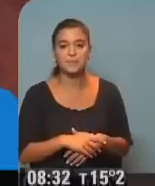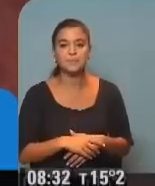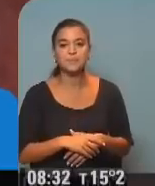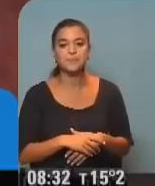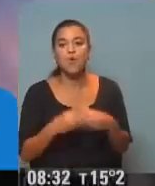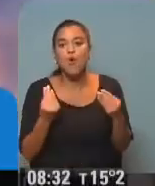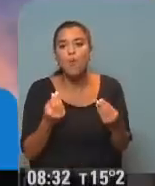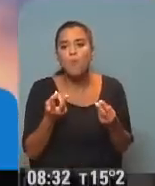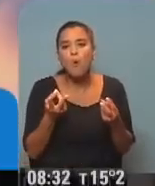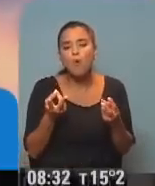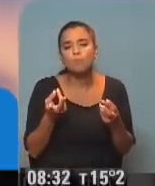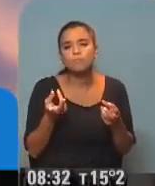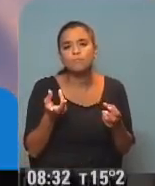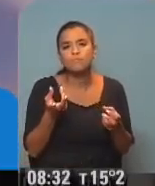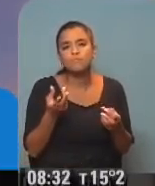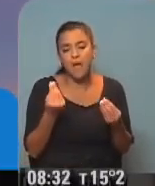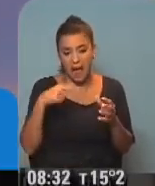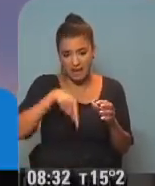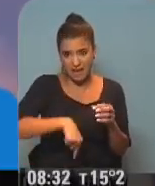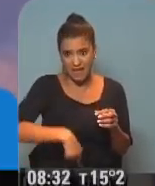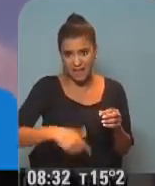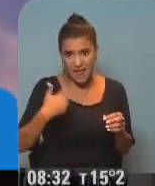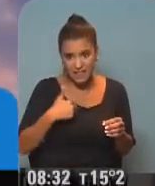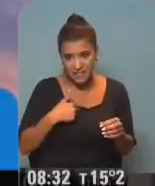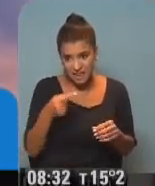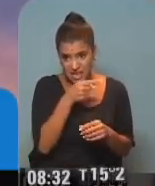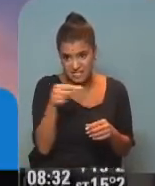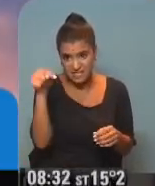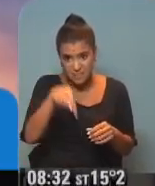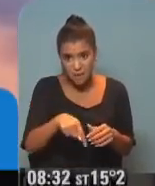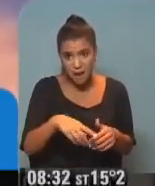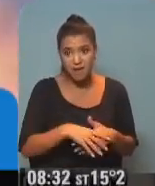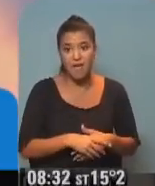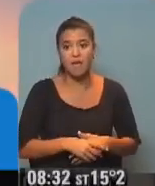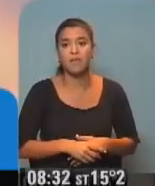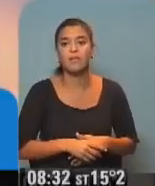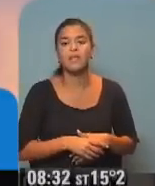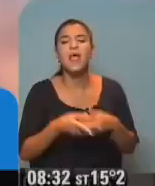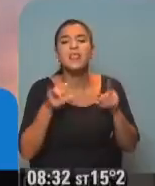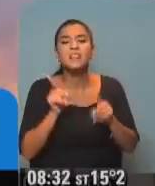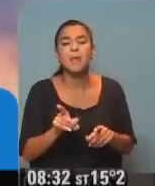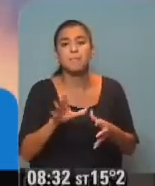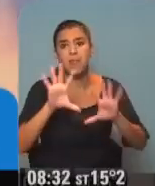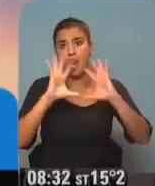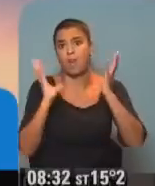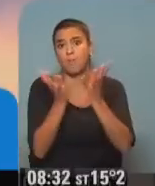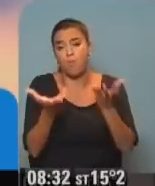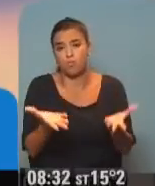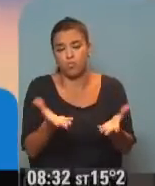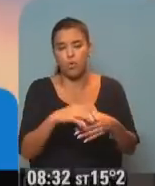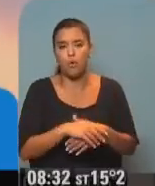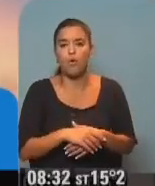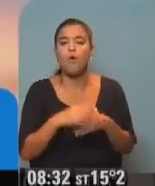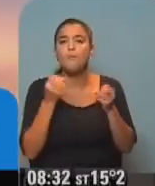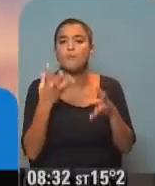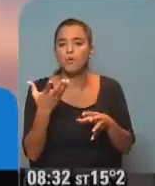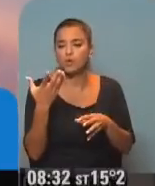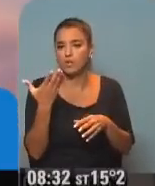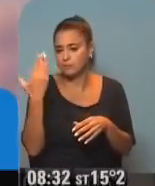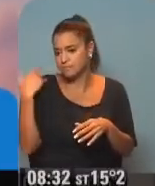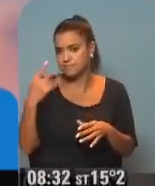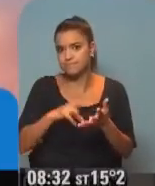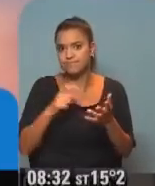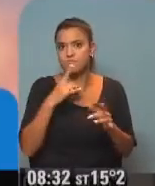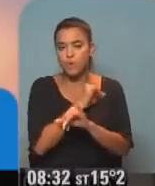se analiza lo que ocurre en la Argentina, o lo que ocurrió esta semana en la Argentina, también con lo que ocurre en el mundo? Porque las últimas novedades